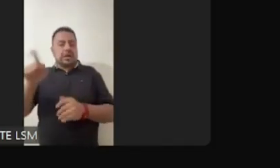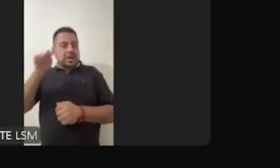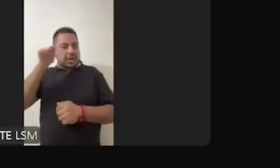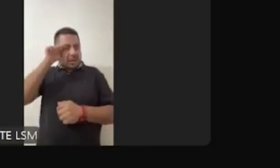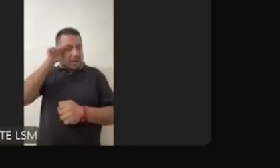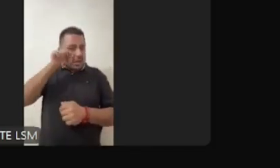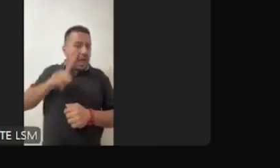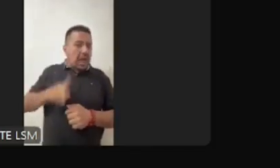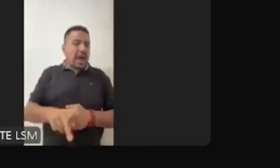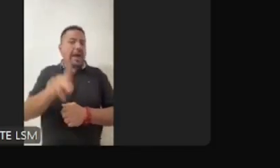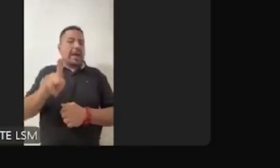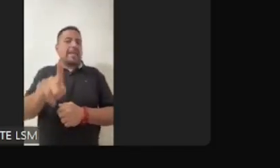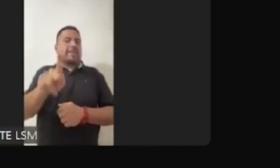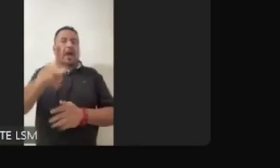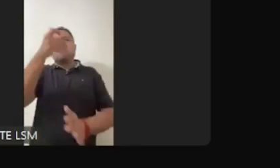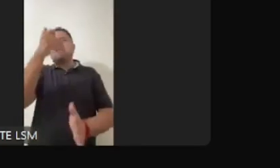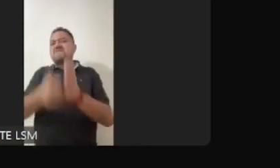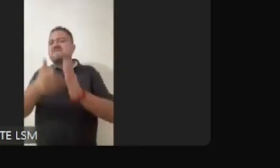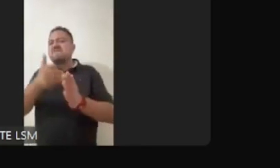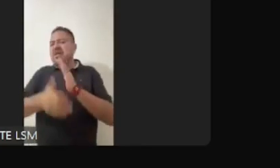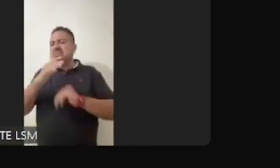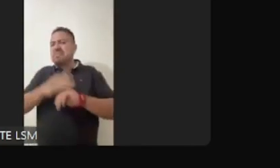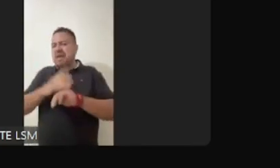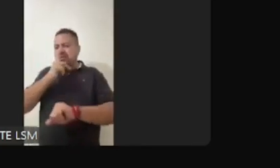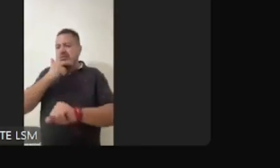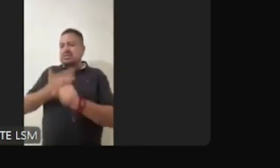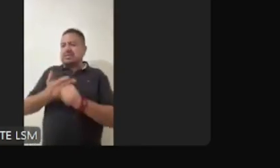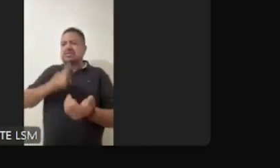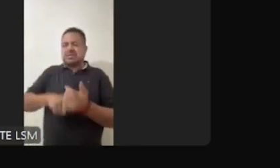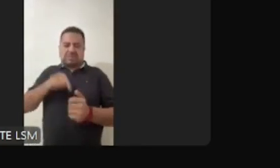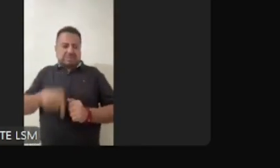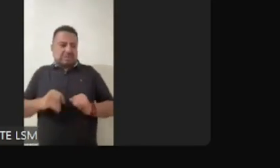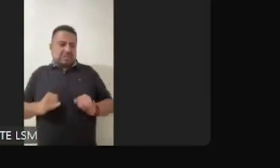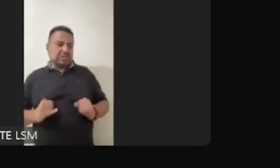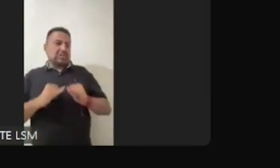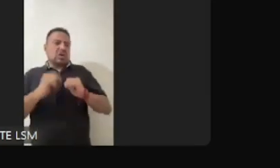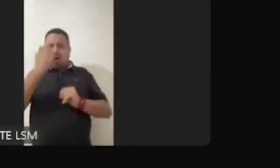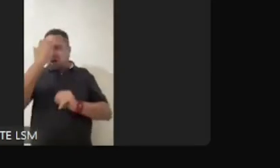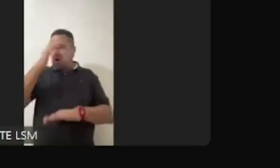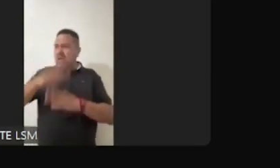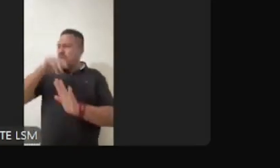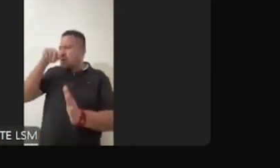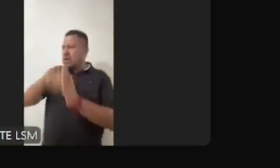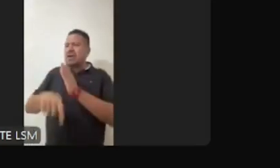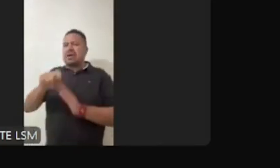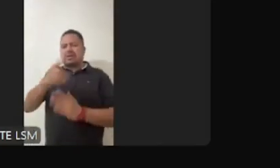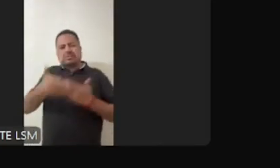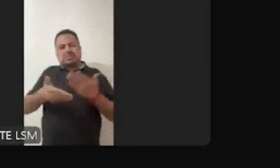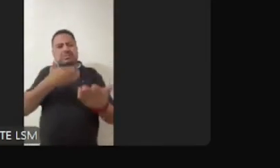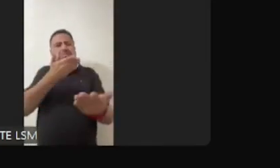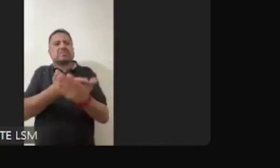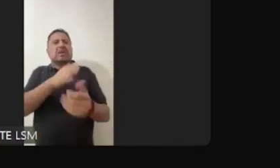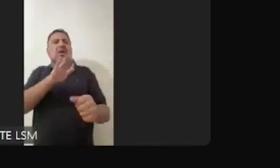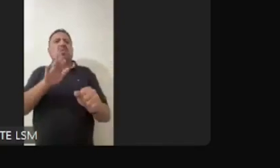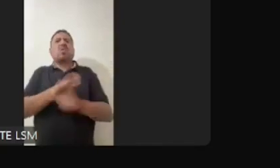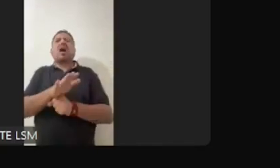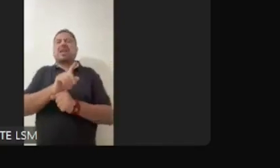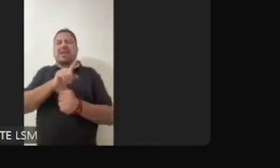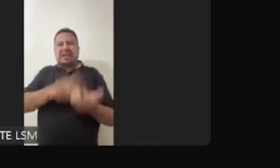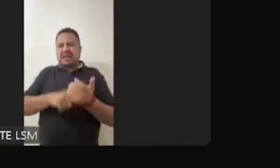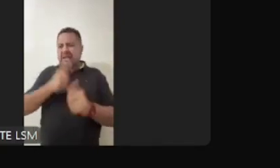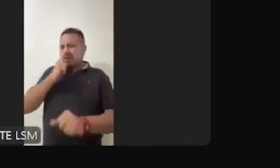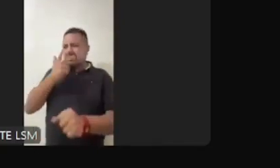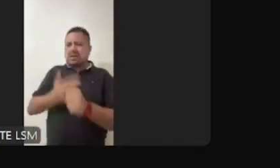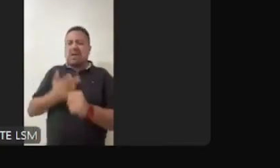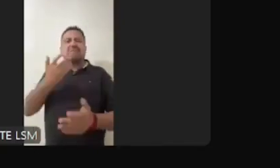comonford ante la falta de competencia de este tribunal electoral para conocer de la litis planteada por la parte actora al ya no